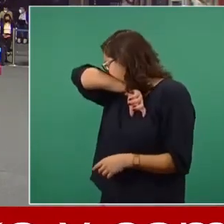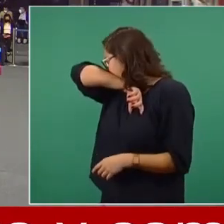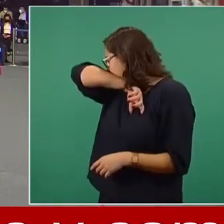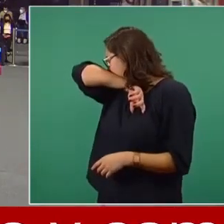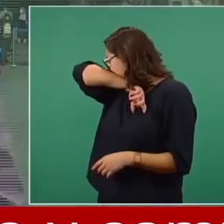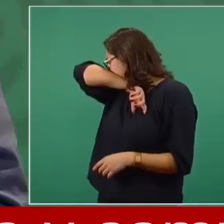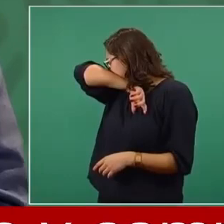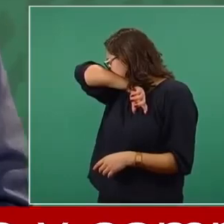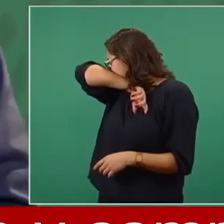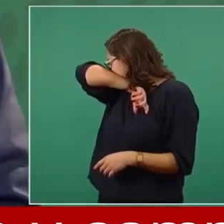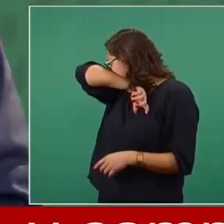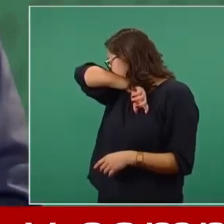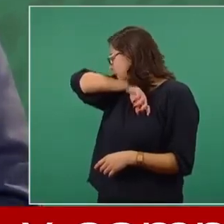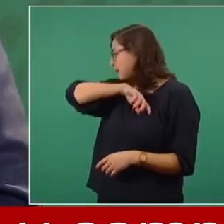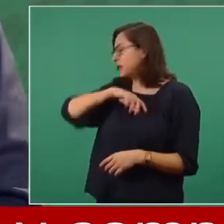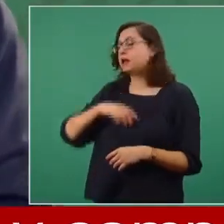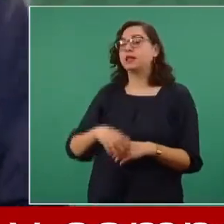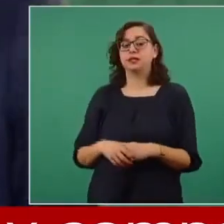de